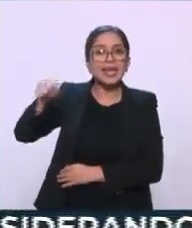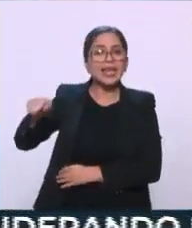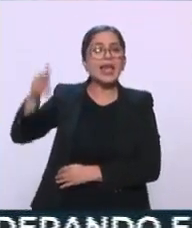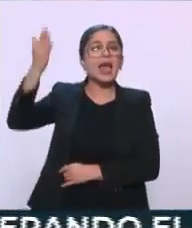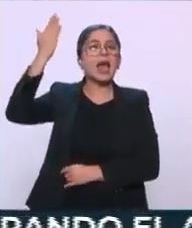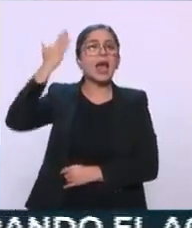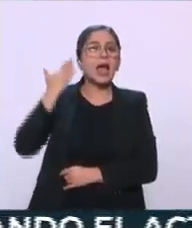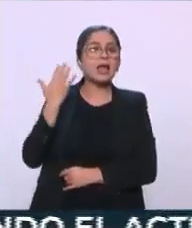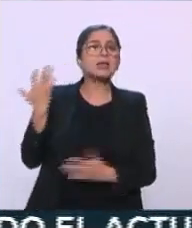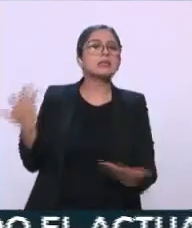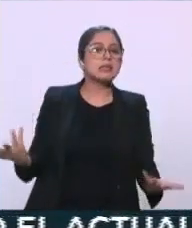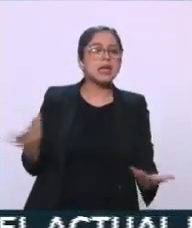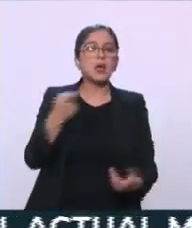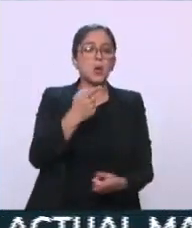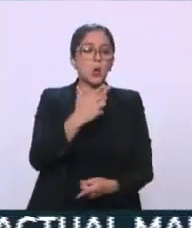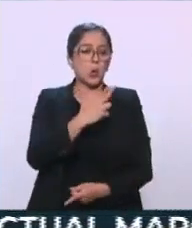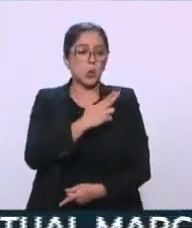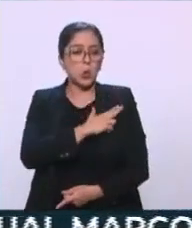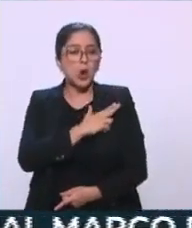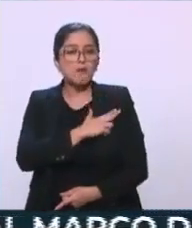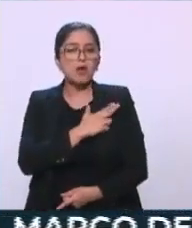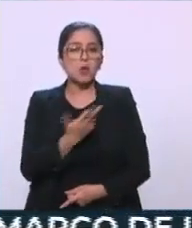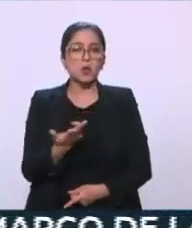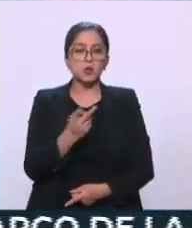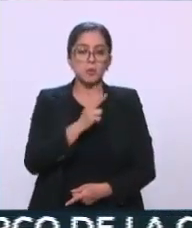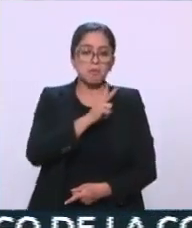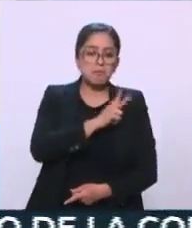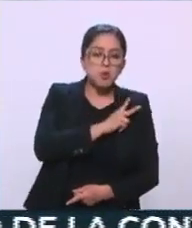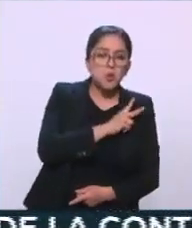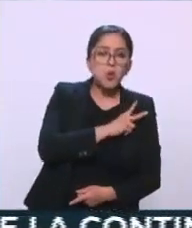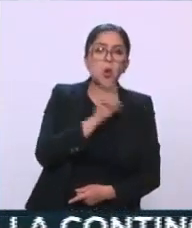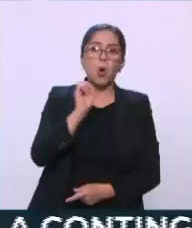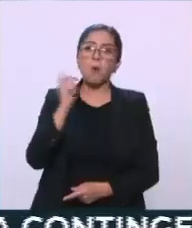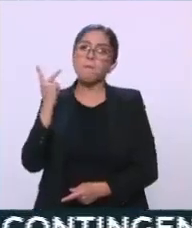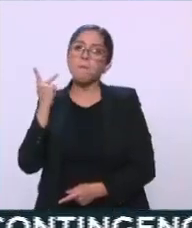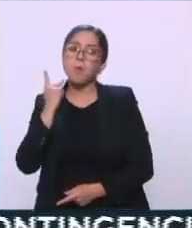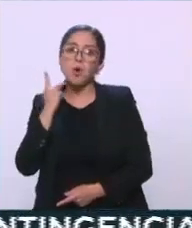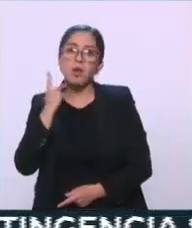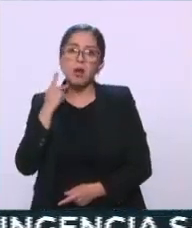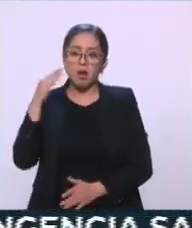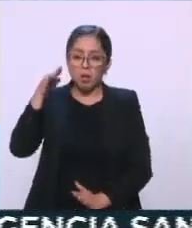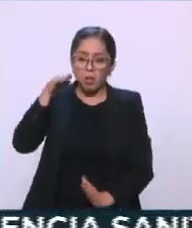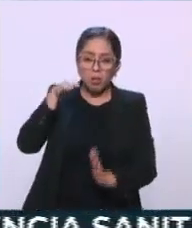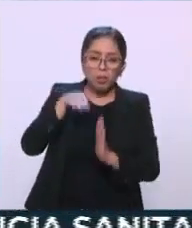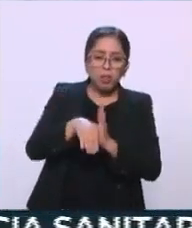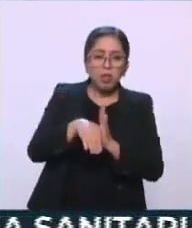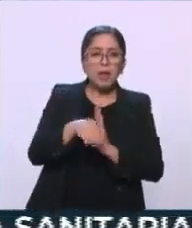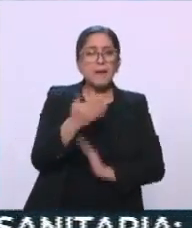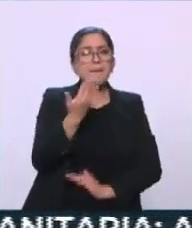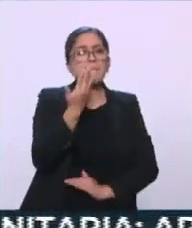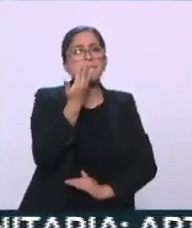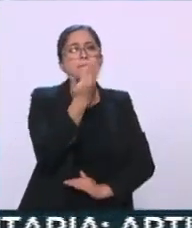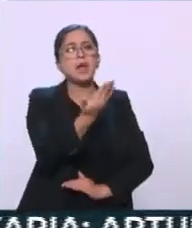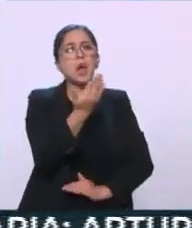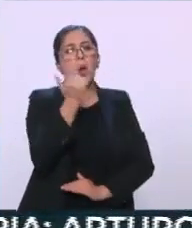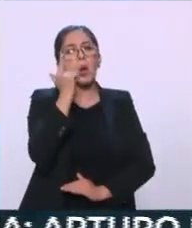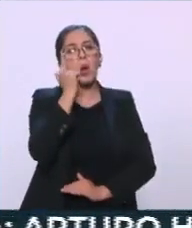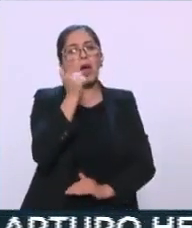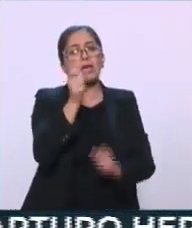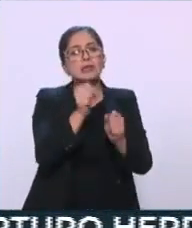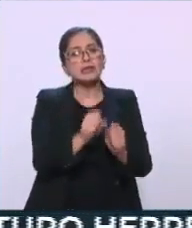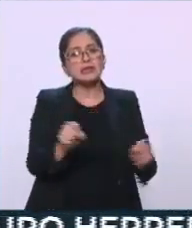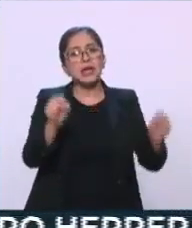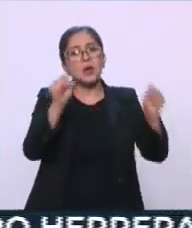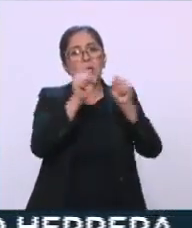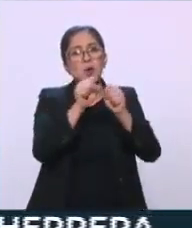huérfanos, viudos y políticos en decadencia que lloran el Seguro Popular, ¿verdad? Su apuesta de